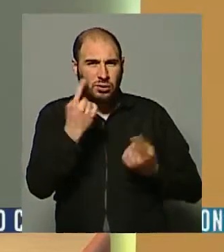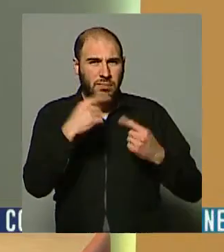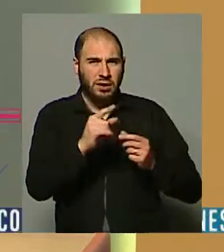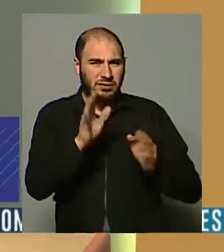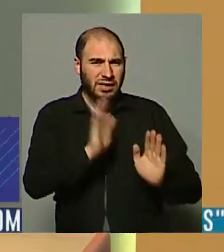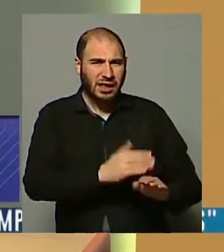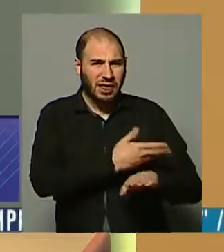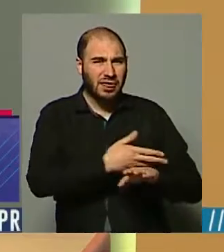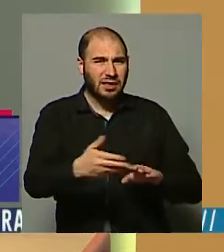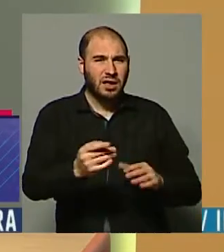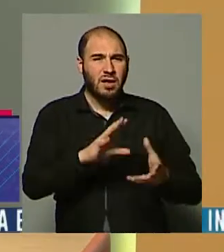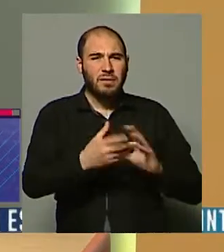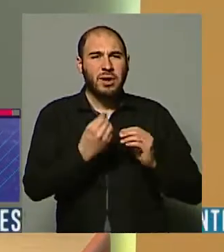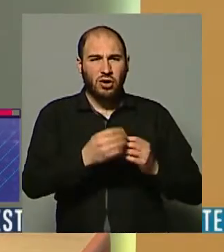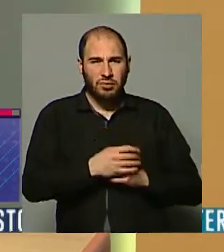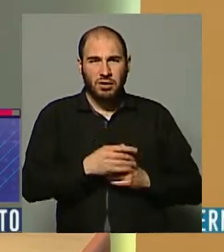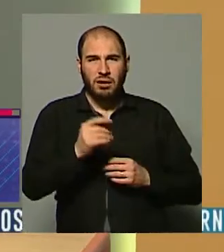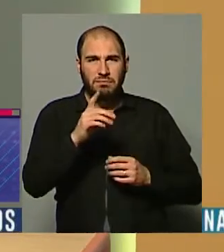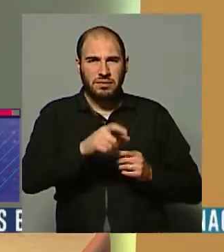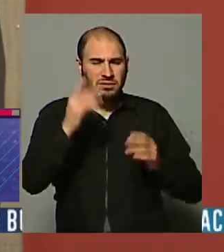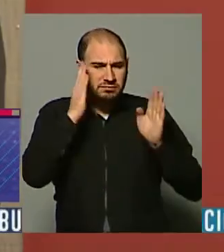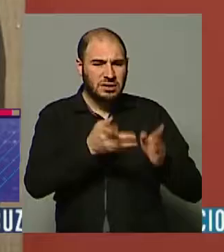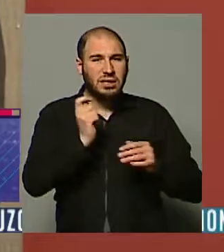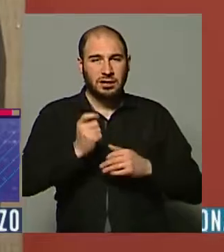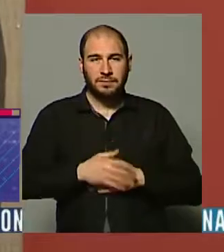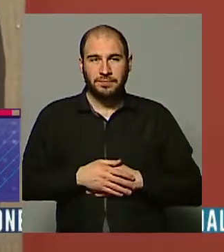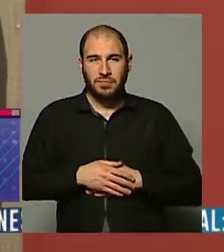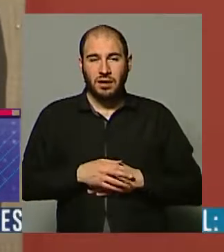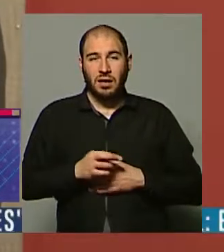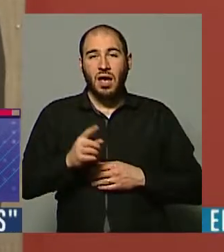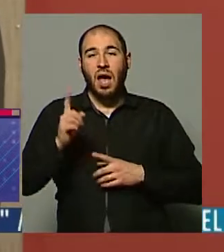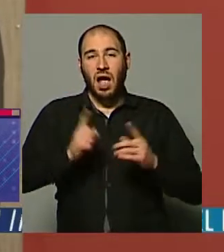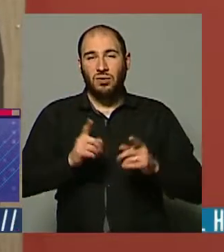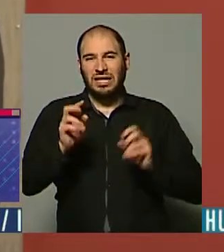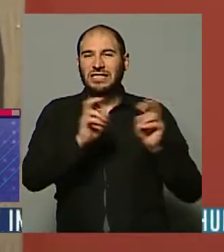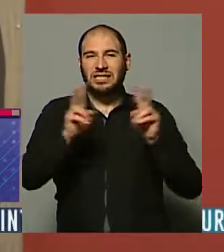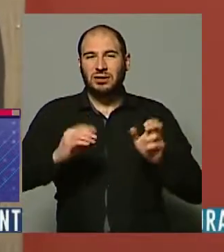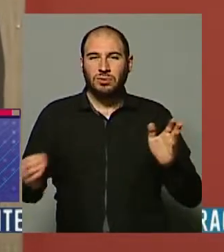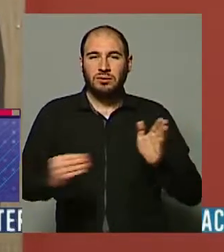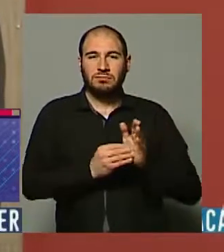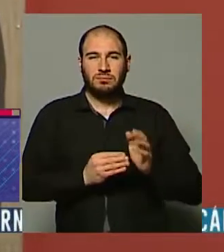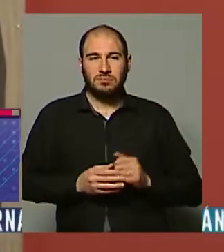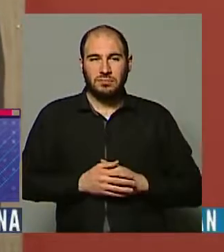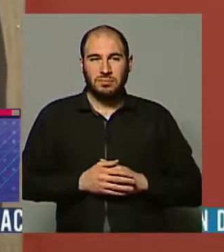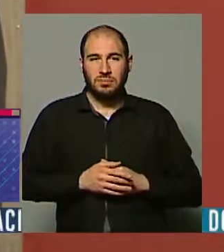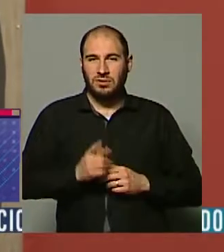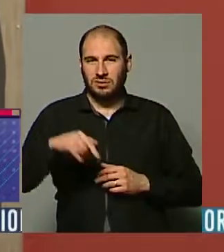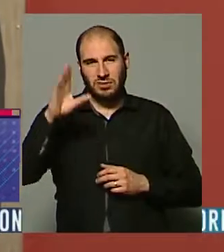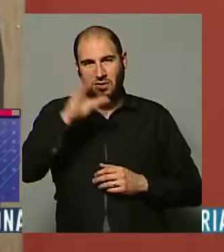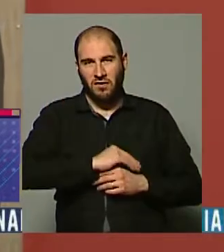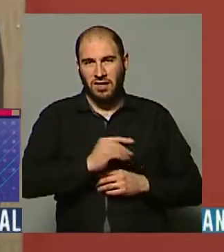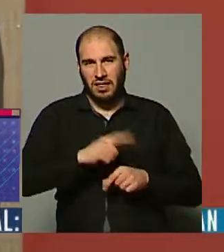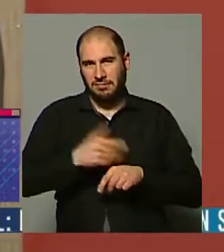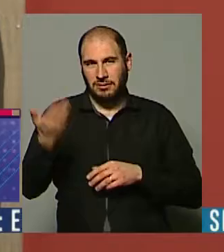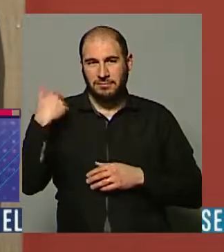fue el dólar blue. ¿Cómo es esto y para quiénes está pensado? Volvieron ciertas denominaciones que nos habíamos olvidado durante